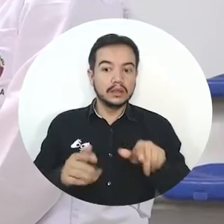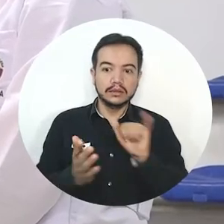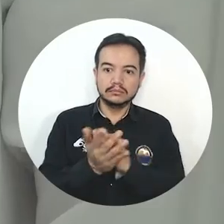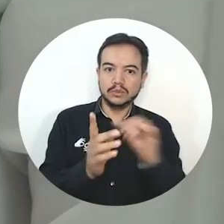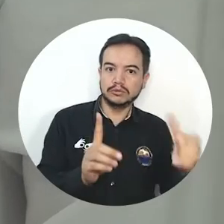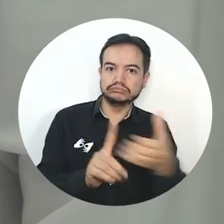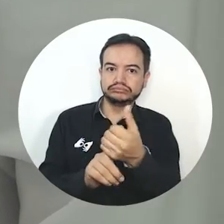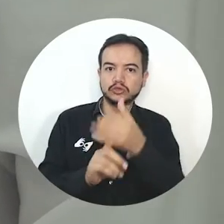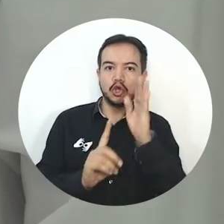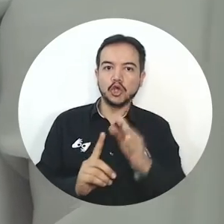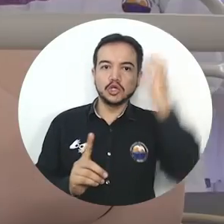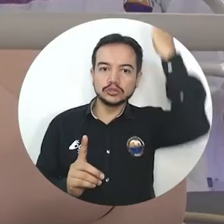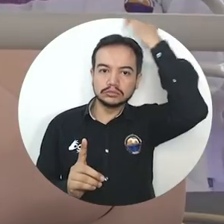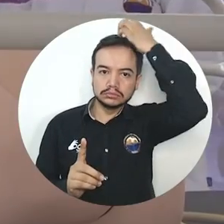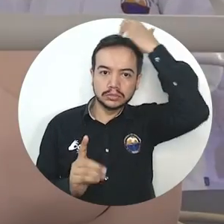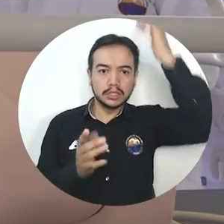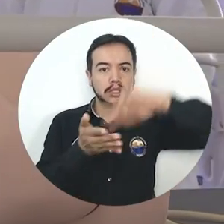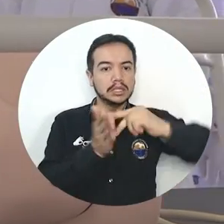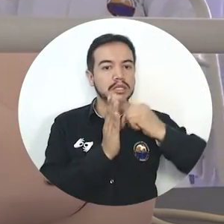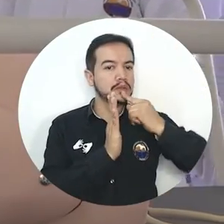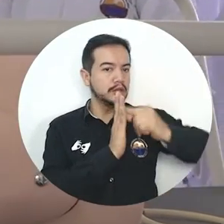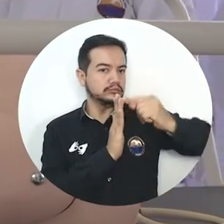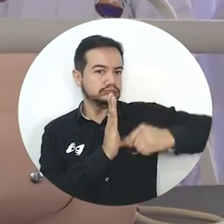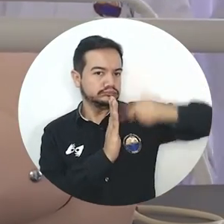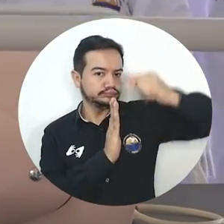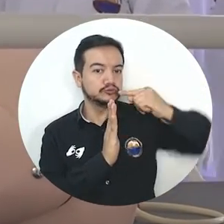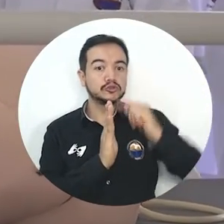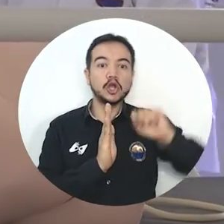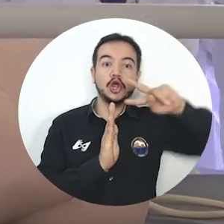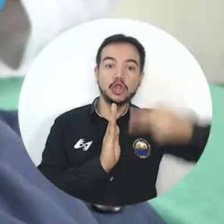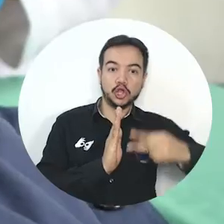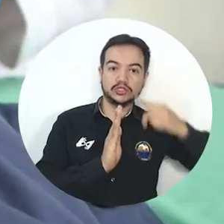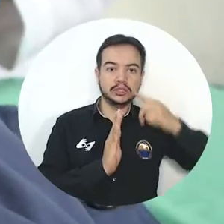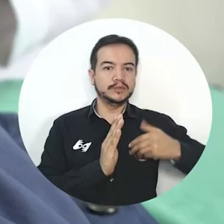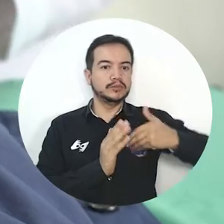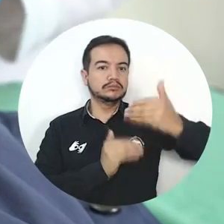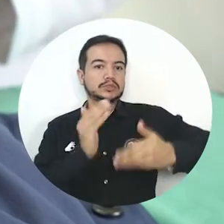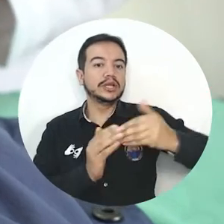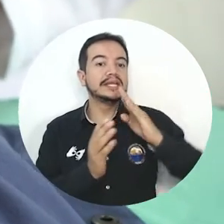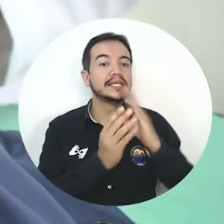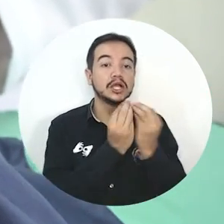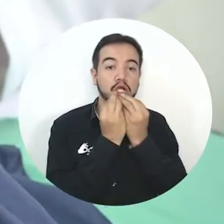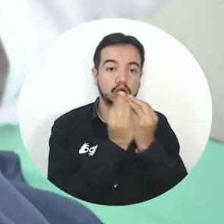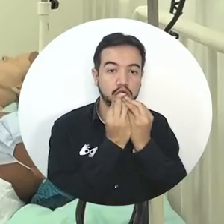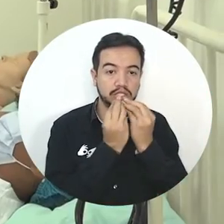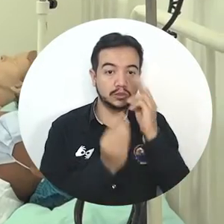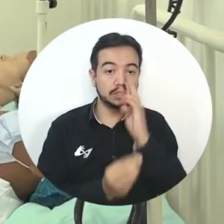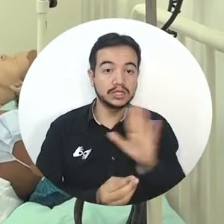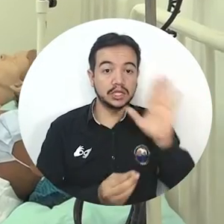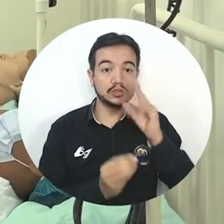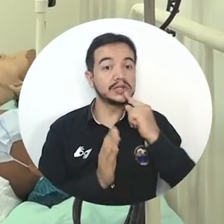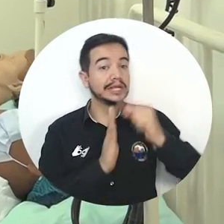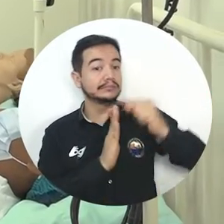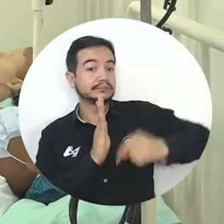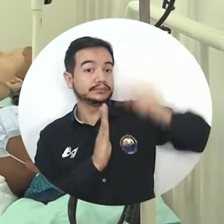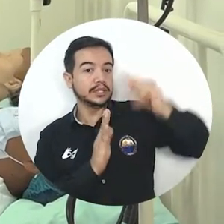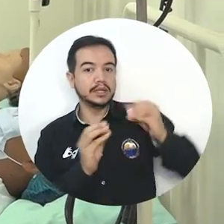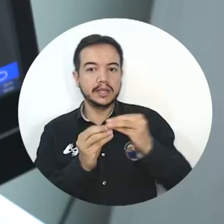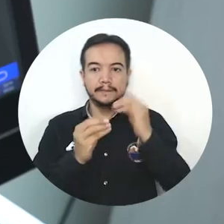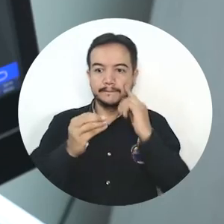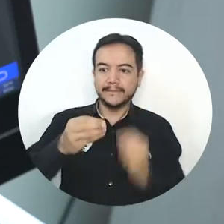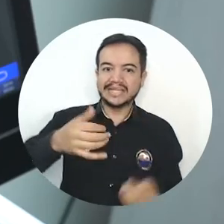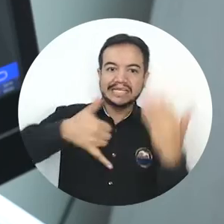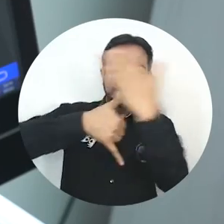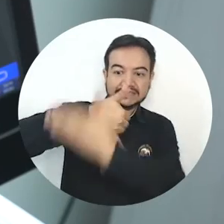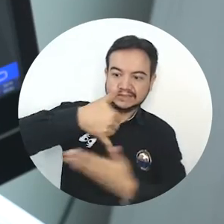este logro, el programa de enfermería también consiguió la segunda renovación de la acreditación en alta calidad otorgada por el Consejo Nacional de Acreditación y se